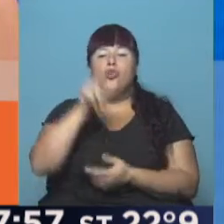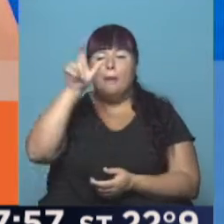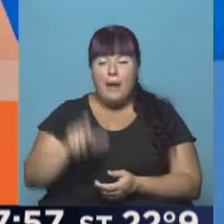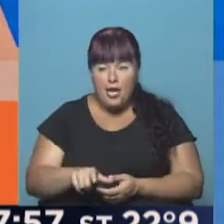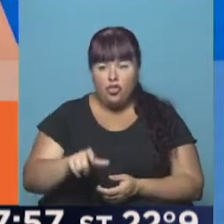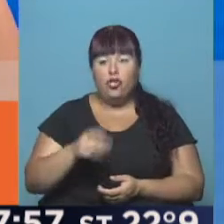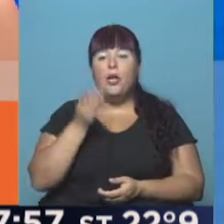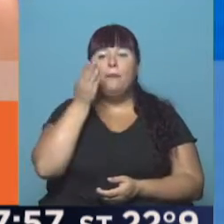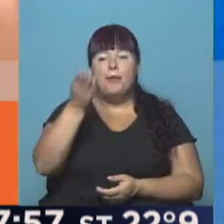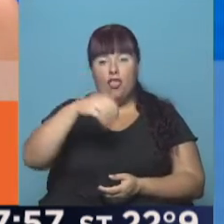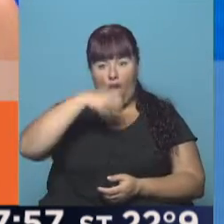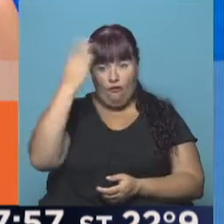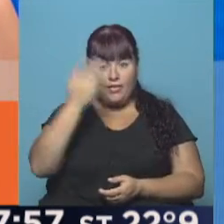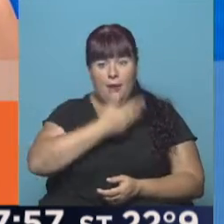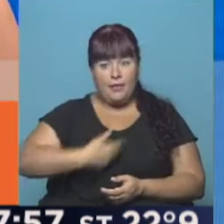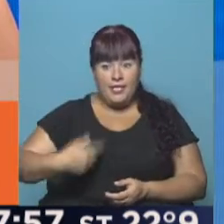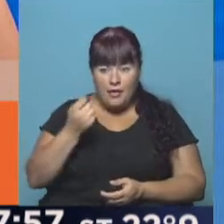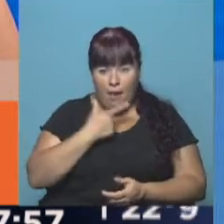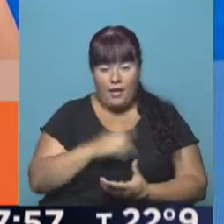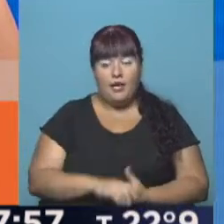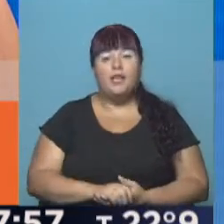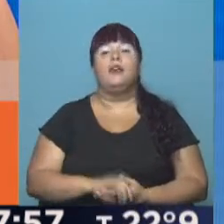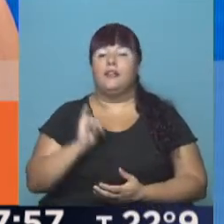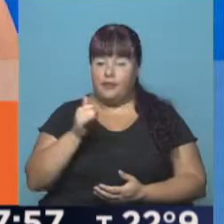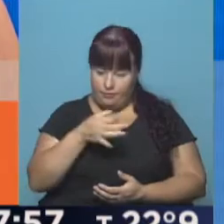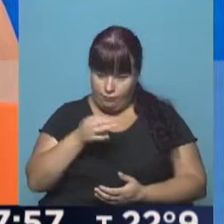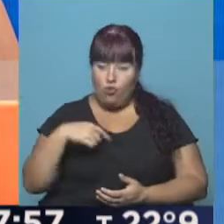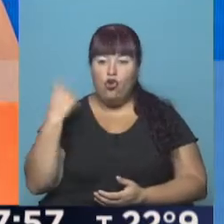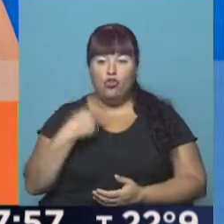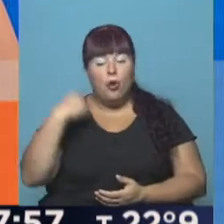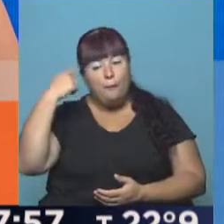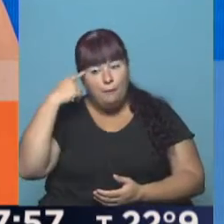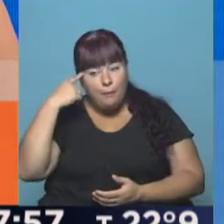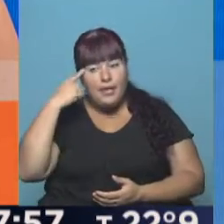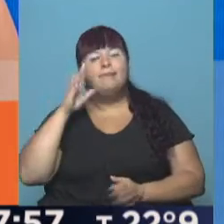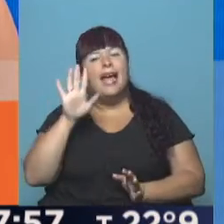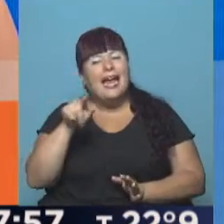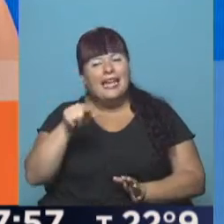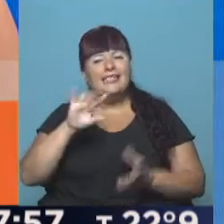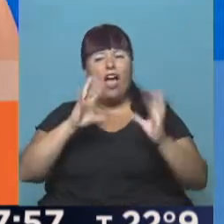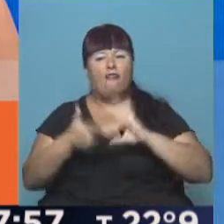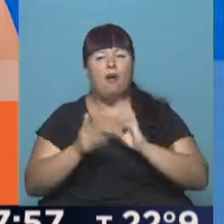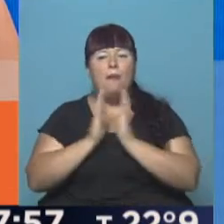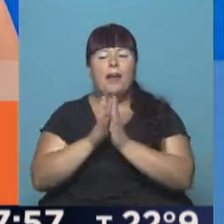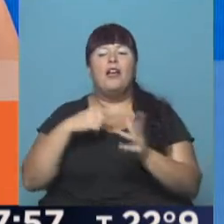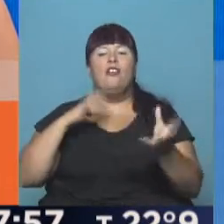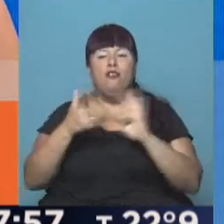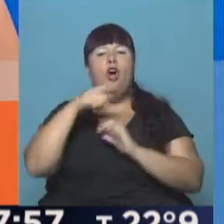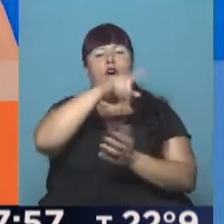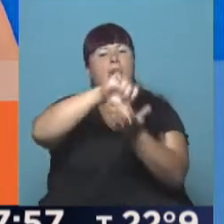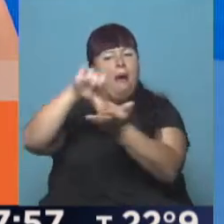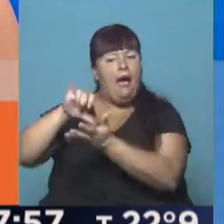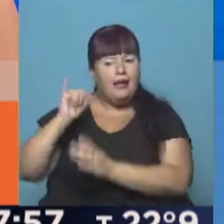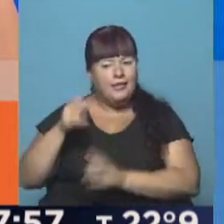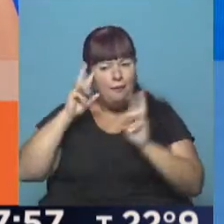¿se le ha hecho un pedido oficial al presidente Macri? Exacto. Nosotros pensamos que esta técnica de amnistía ha funcionado en otros países. O